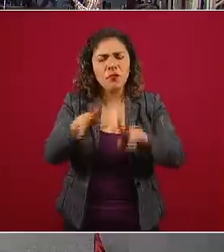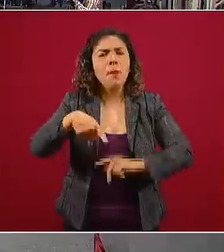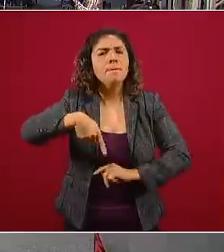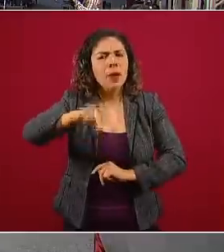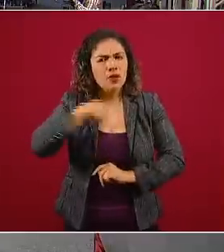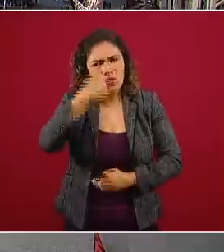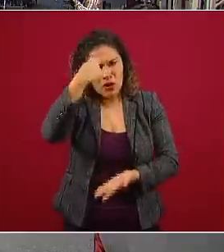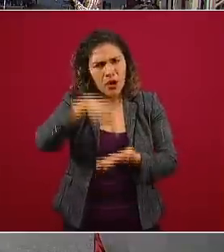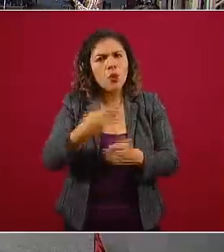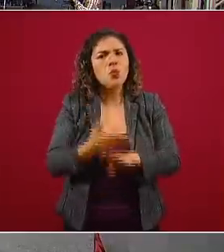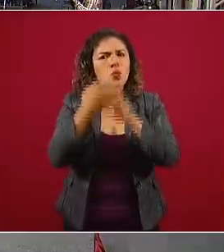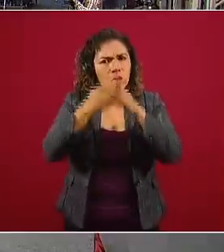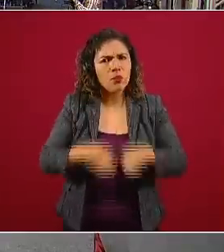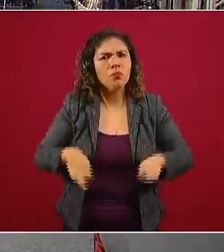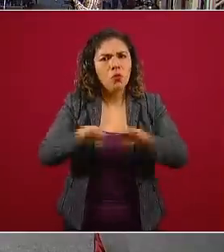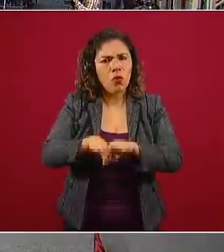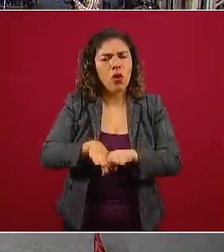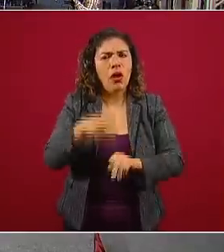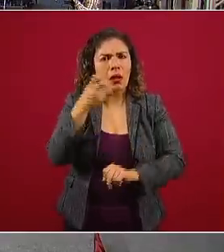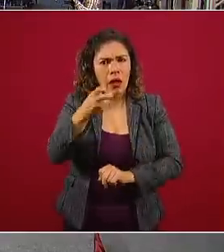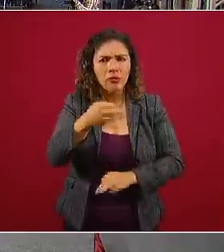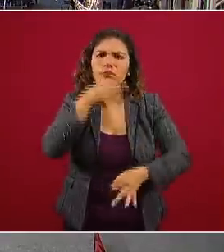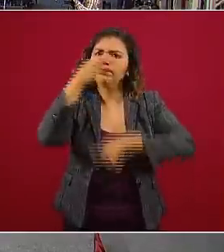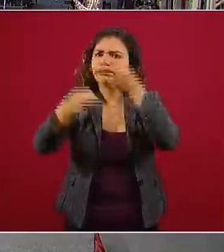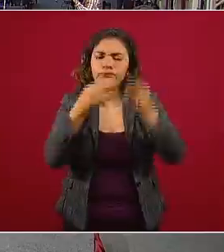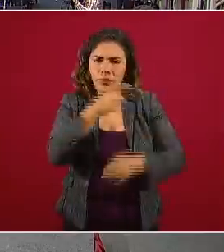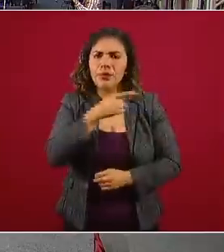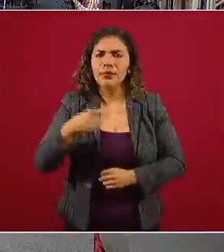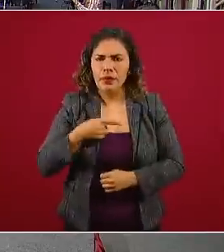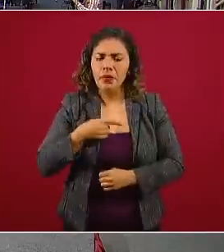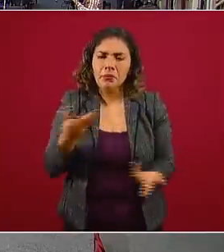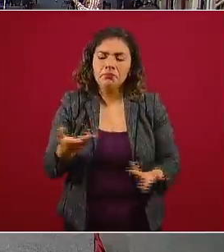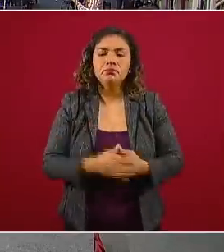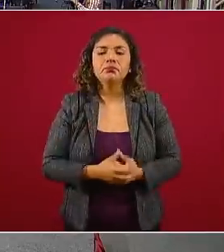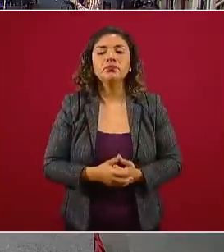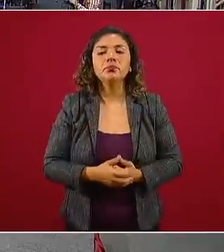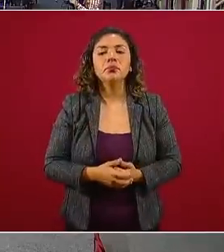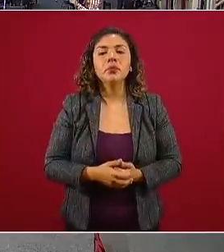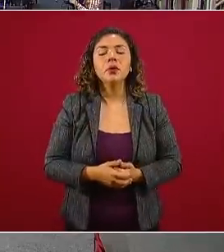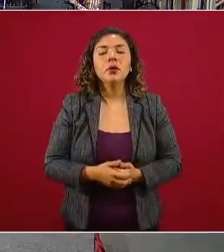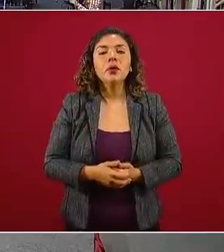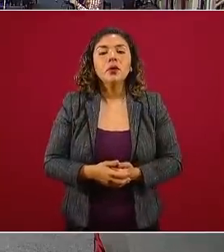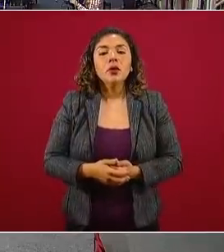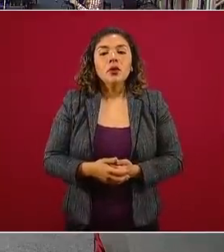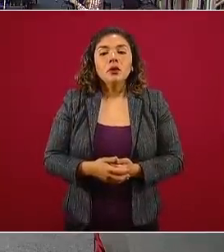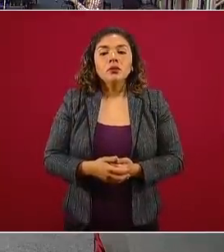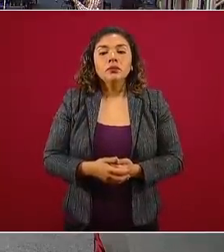es muy importante que esto se ventile públicamente circunstancialmente